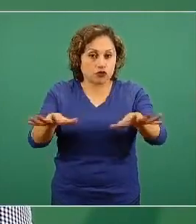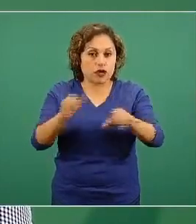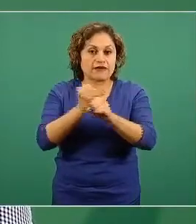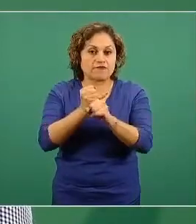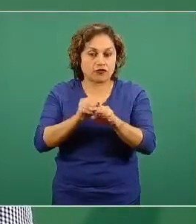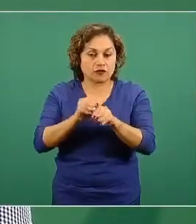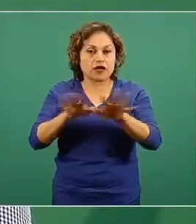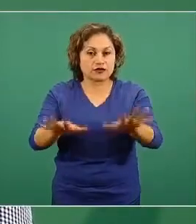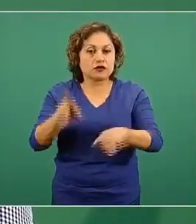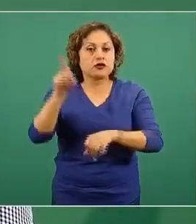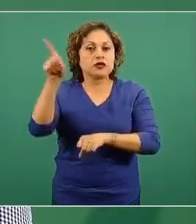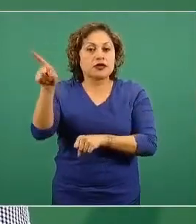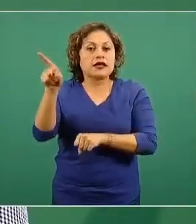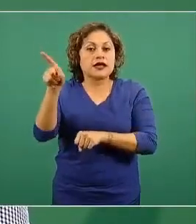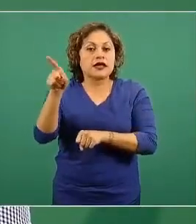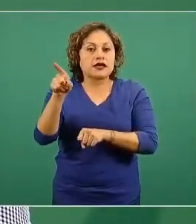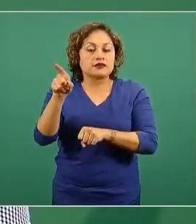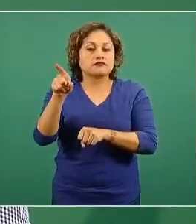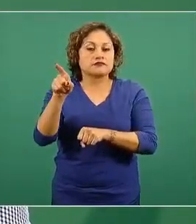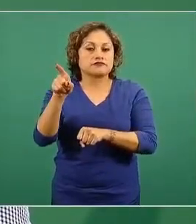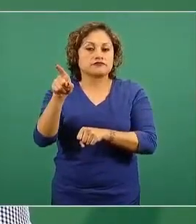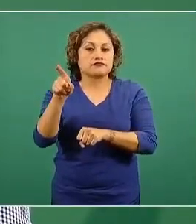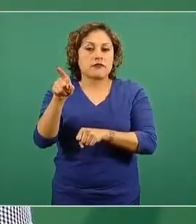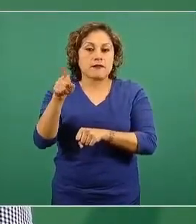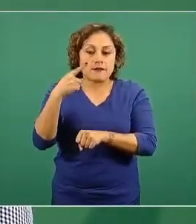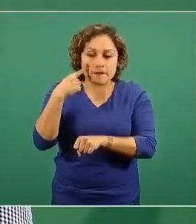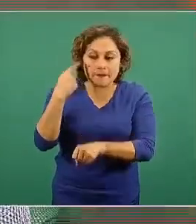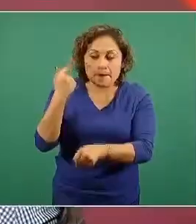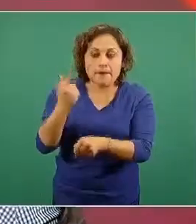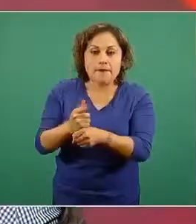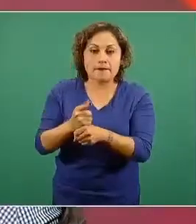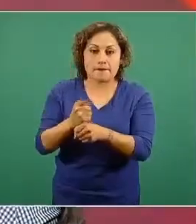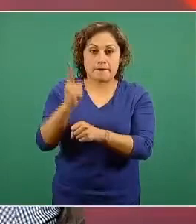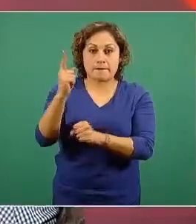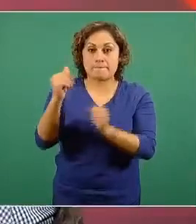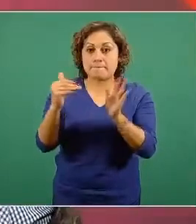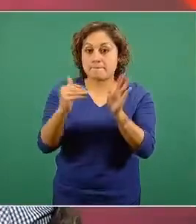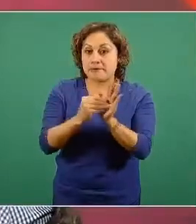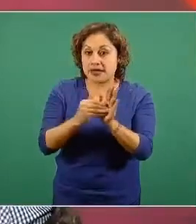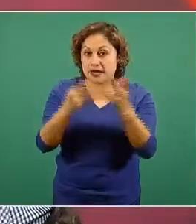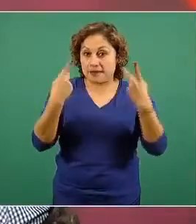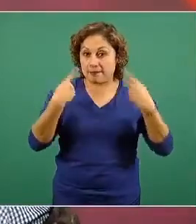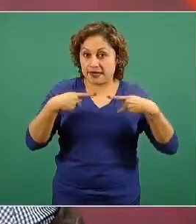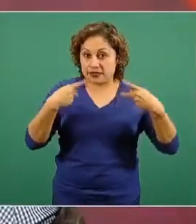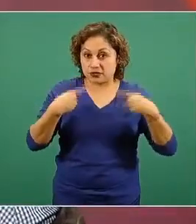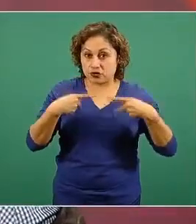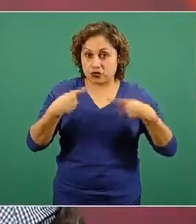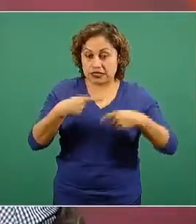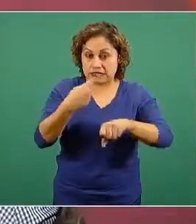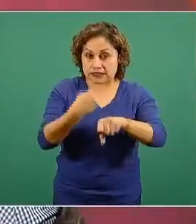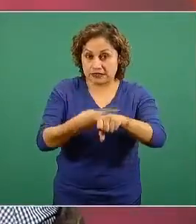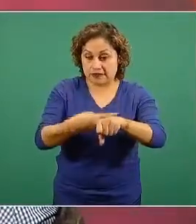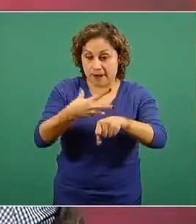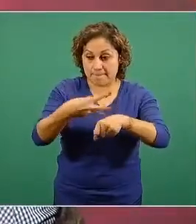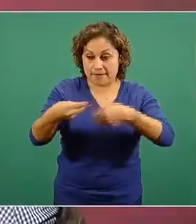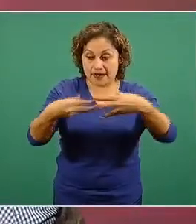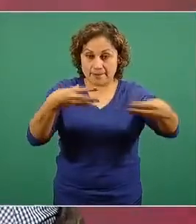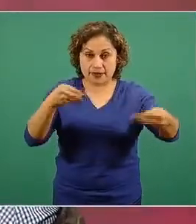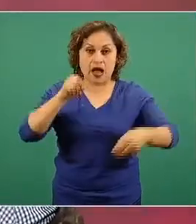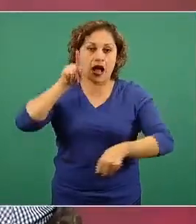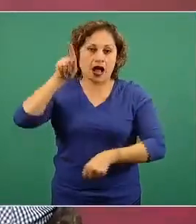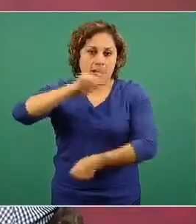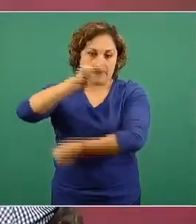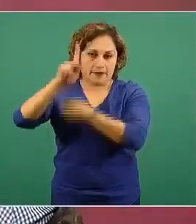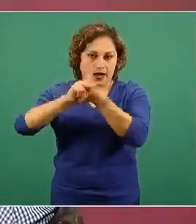más de 1,000 casos que se habían presentado, digamos que aquellos primeros 1,000 casos que se presentaron en el territorio de